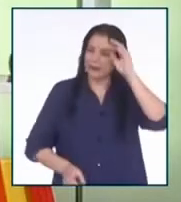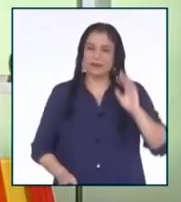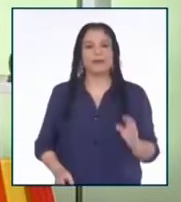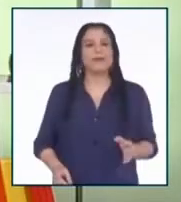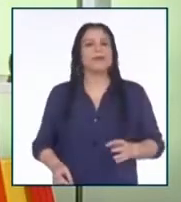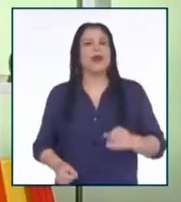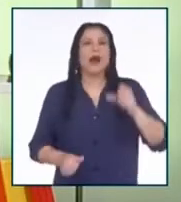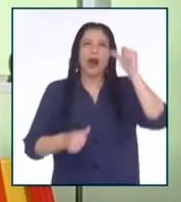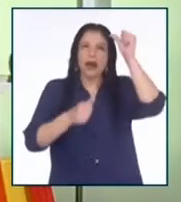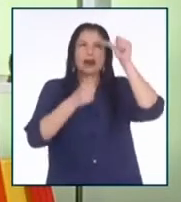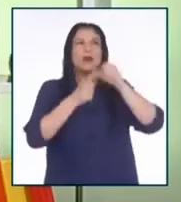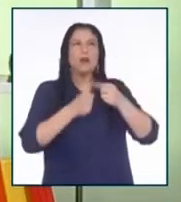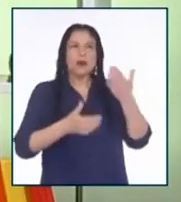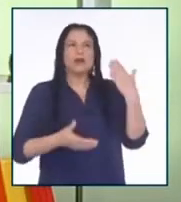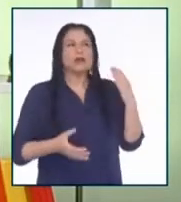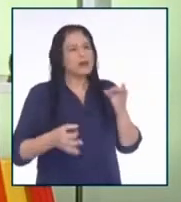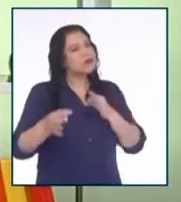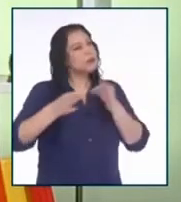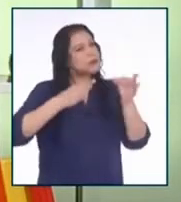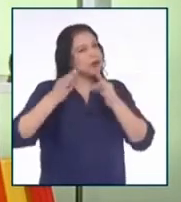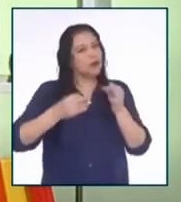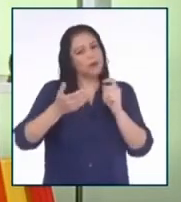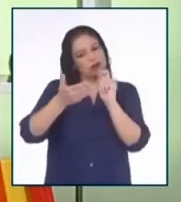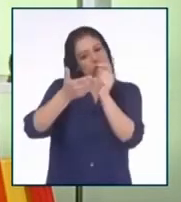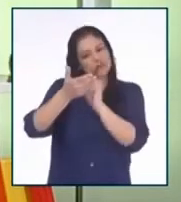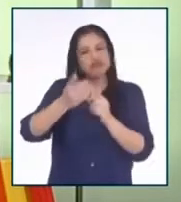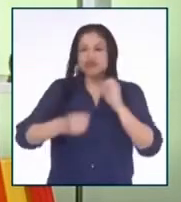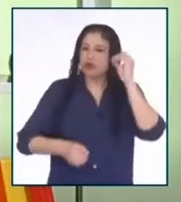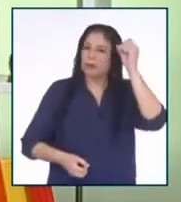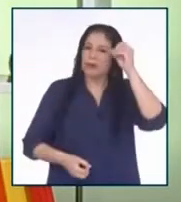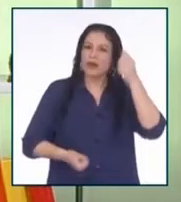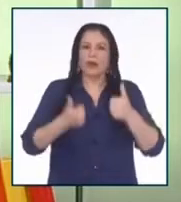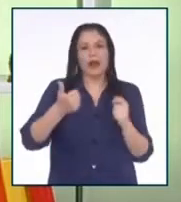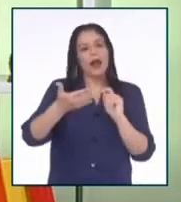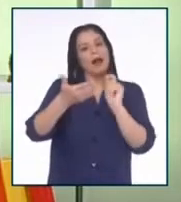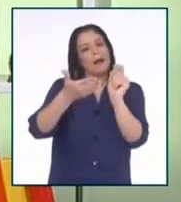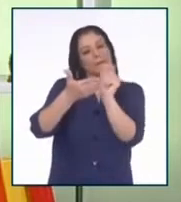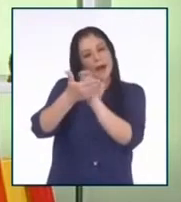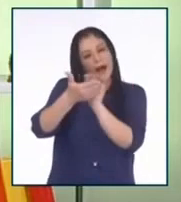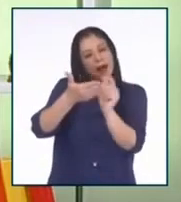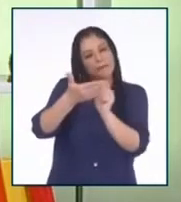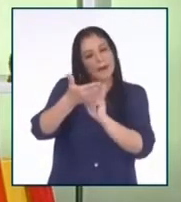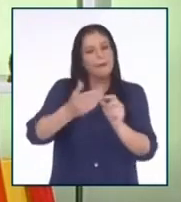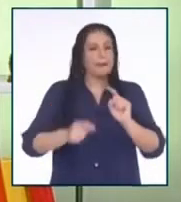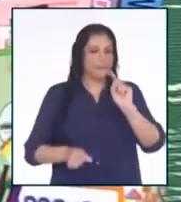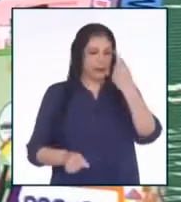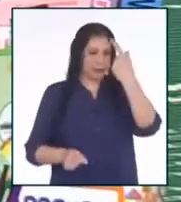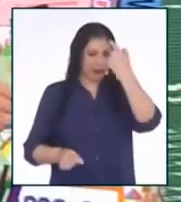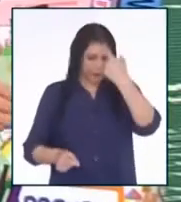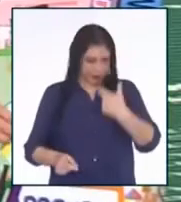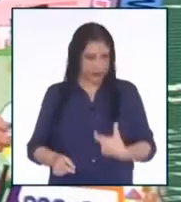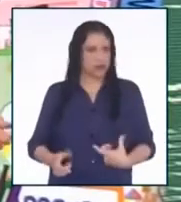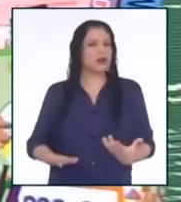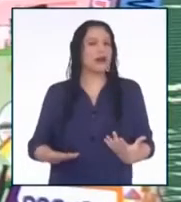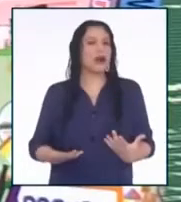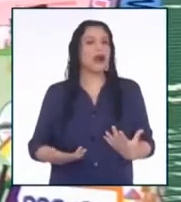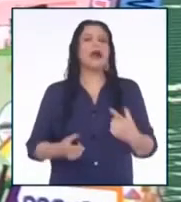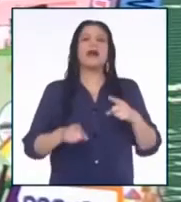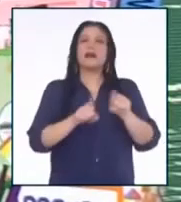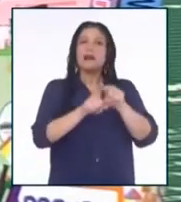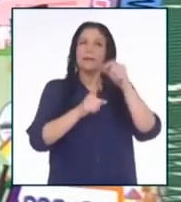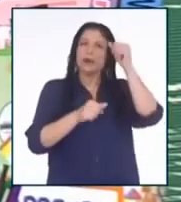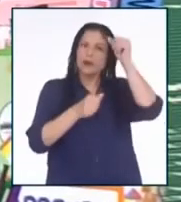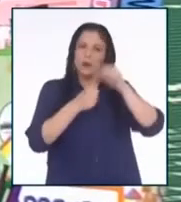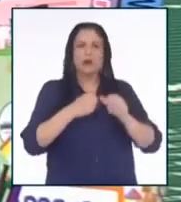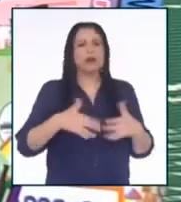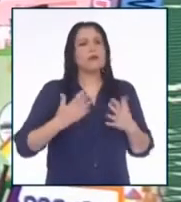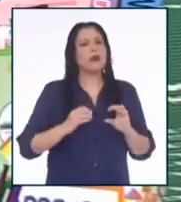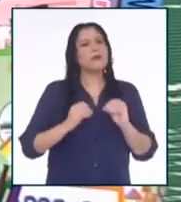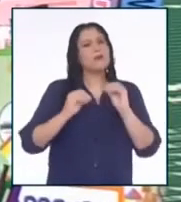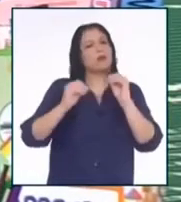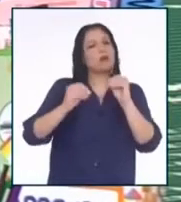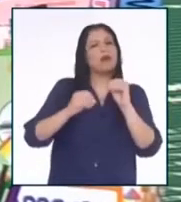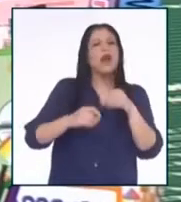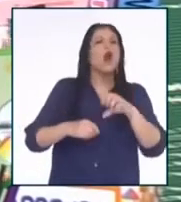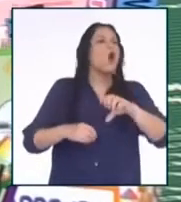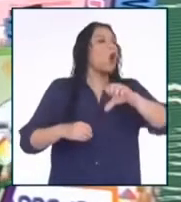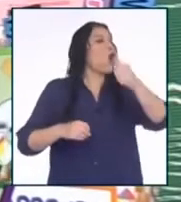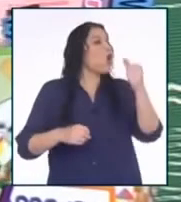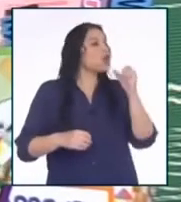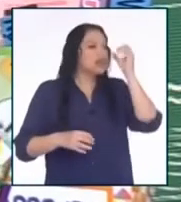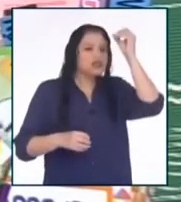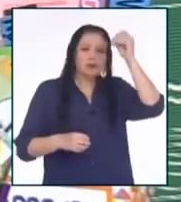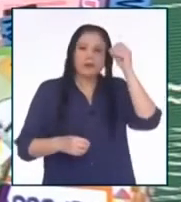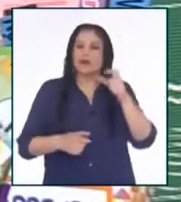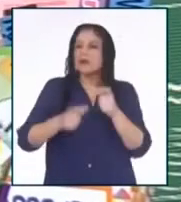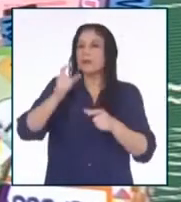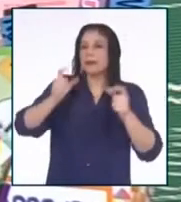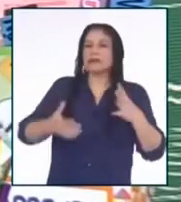profesora. Nos explicó que por ser un texto de opinión, la redacción debe estar en primera persona. También recuerdo que nos dijo que se pueden citar puntos de vista de